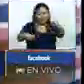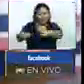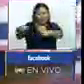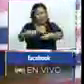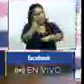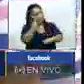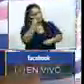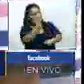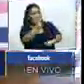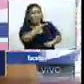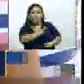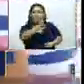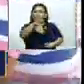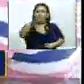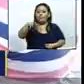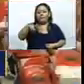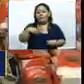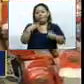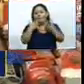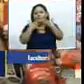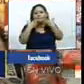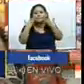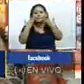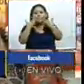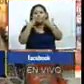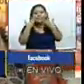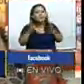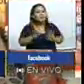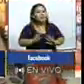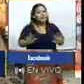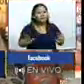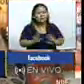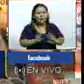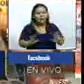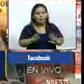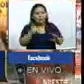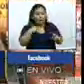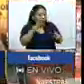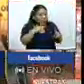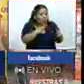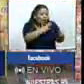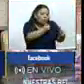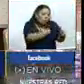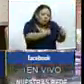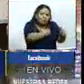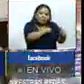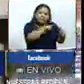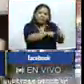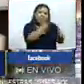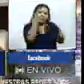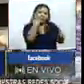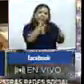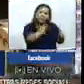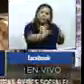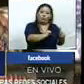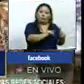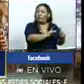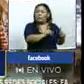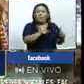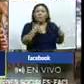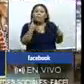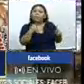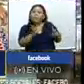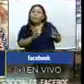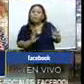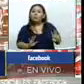a esta familia sonreír. Nada cubrirá el dolor que les ha causado la partida de su